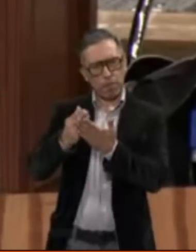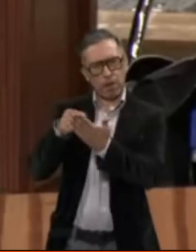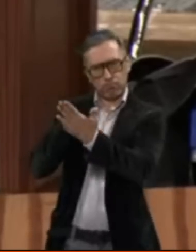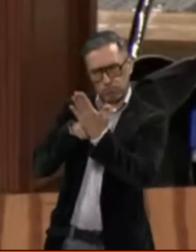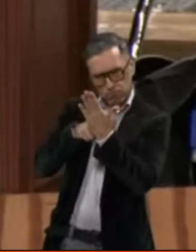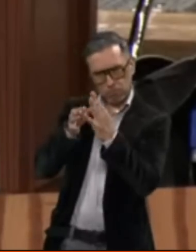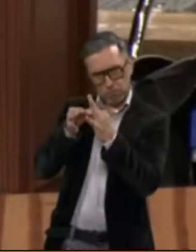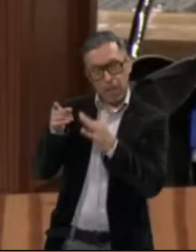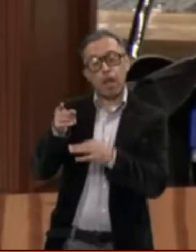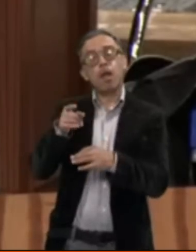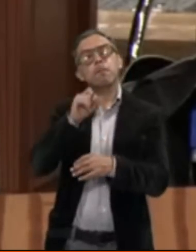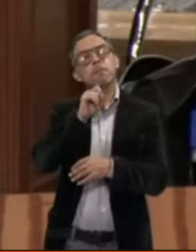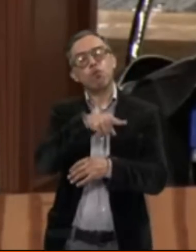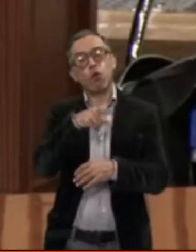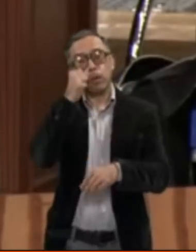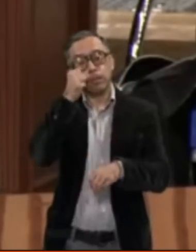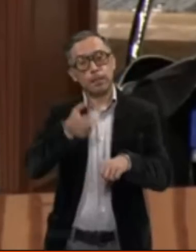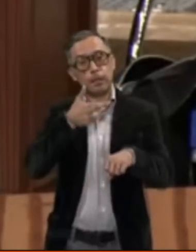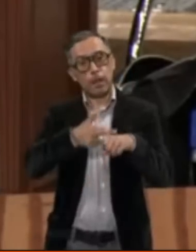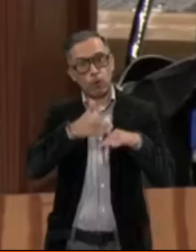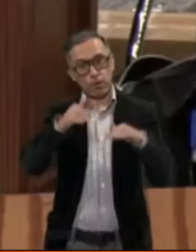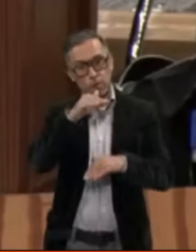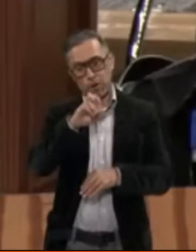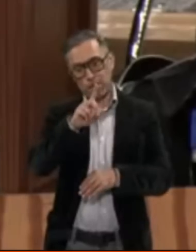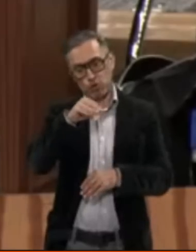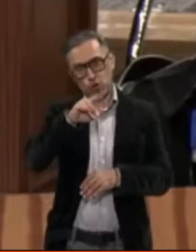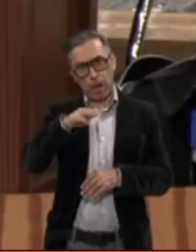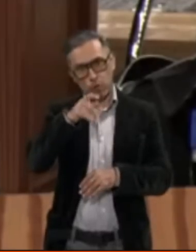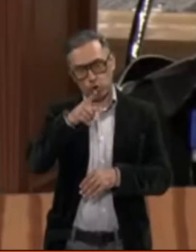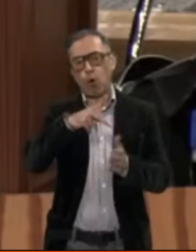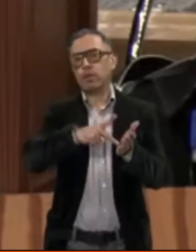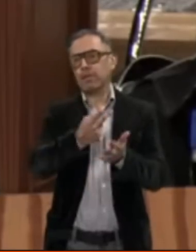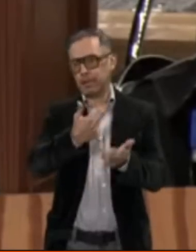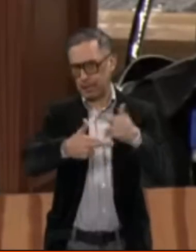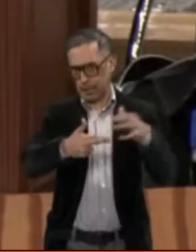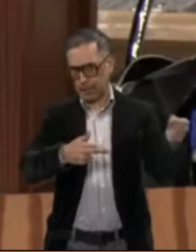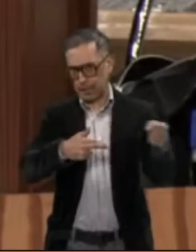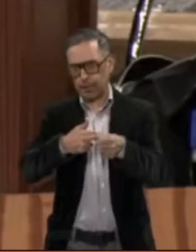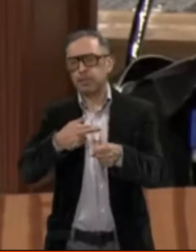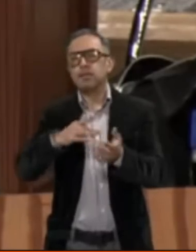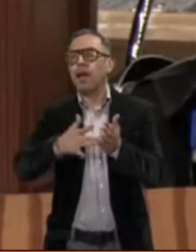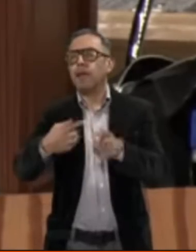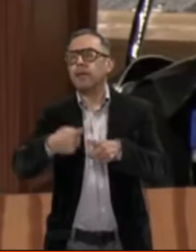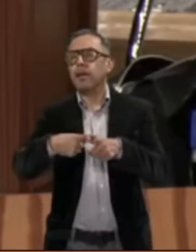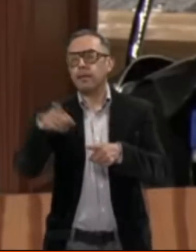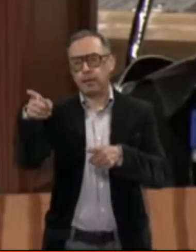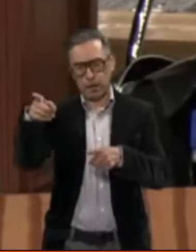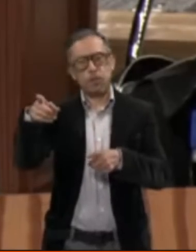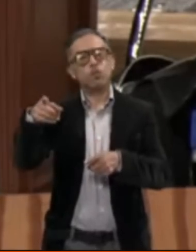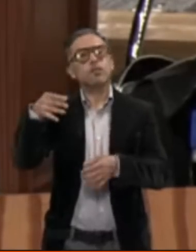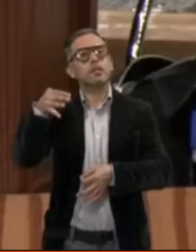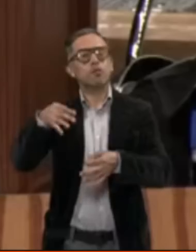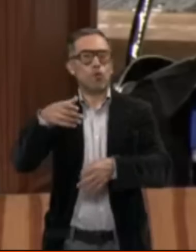continuación de Edmundo Jacobo como secretario ejecutivo gracias a la intervención del Poder Judicial Federal. Bienvenido de vuelta,